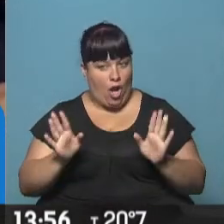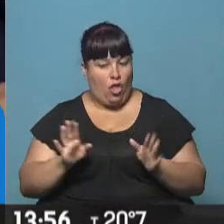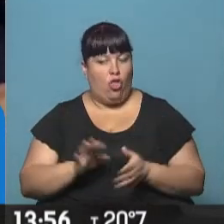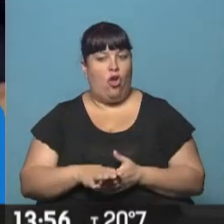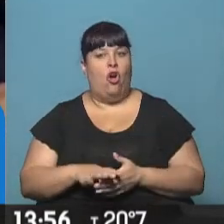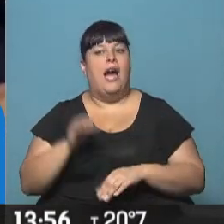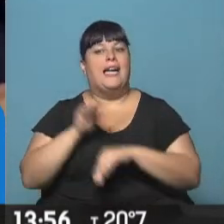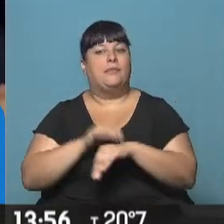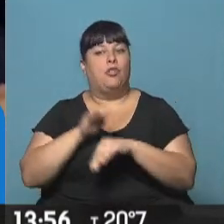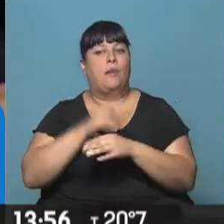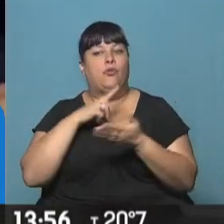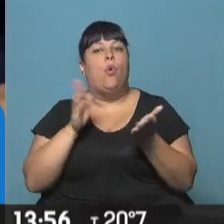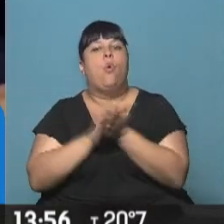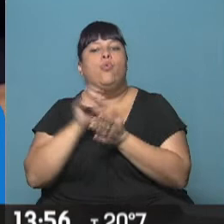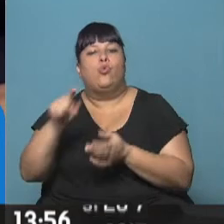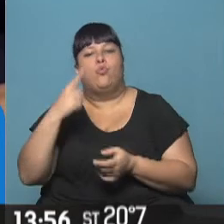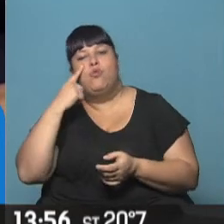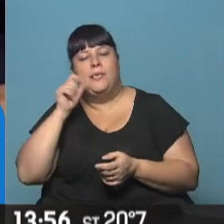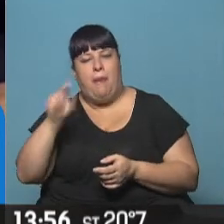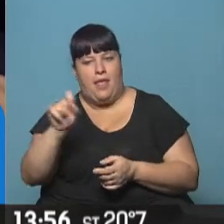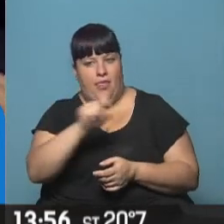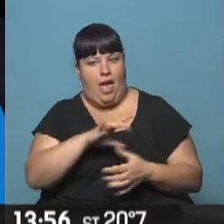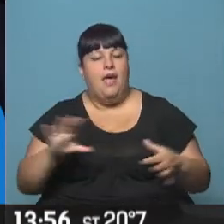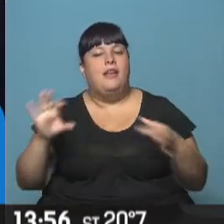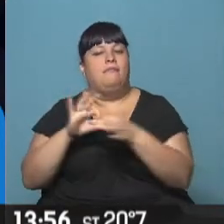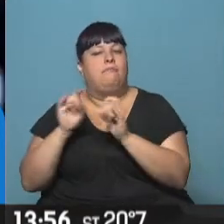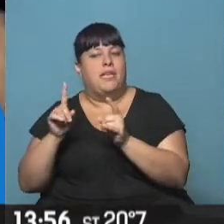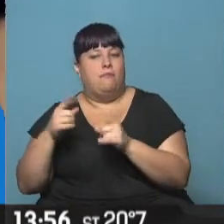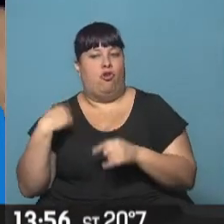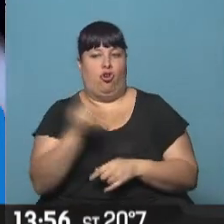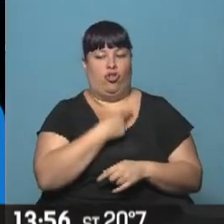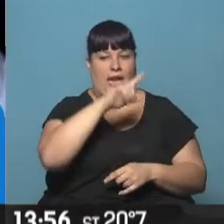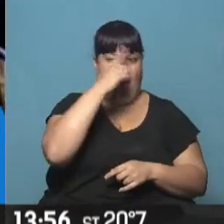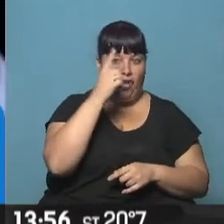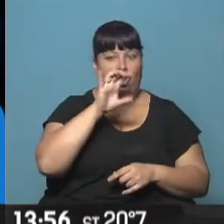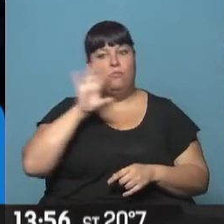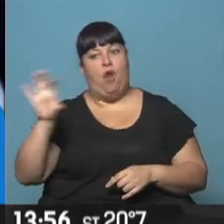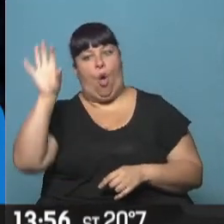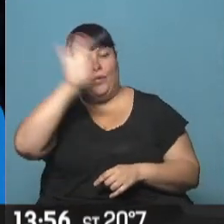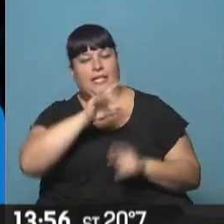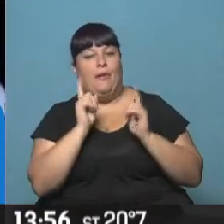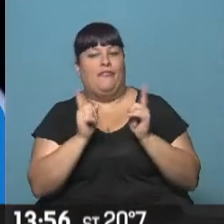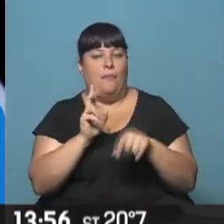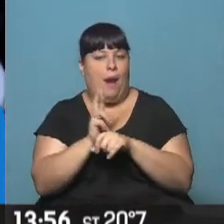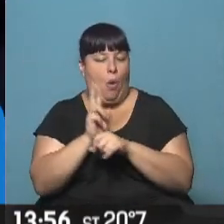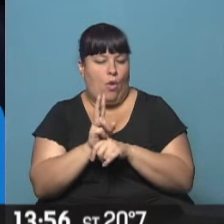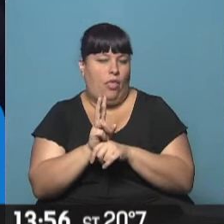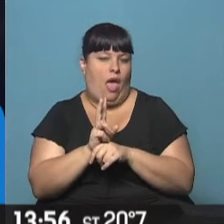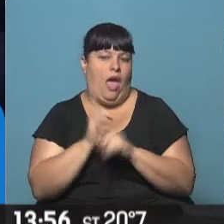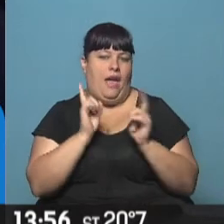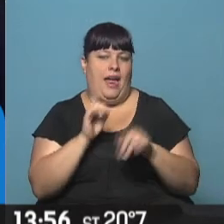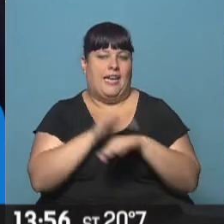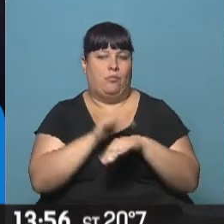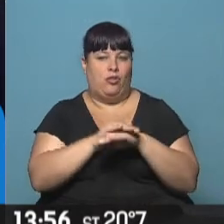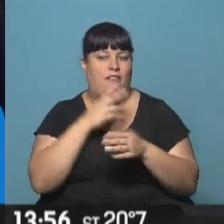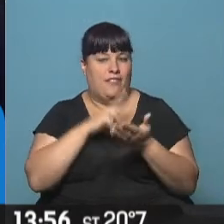de responsabilidad fiscal con sus municipios, en línea con el que hemos hecho nación y provincias para mantener la